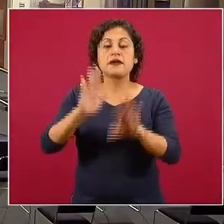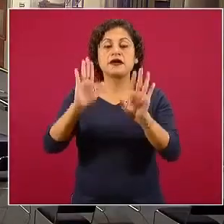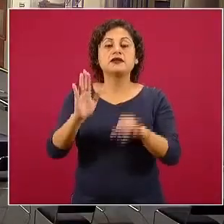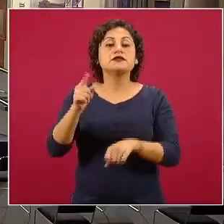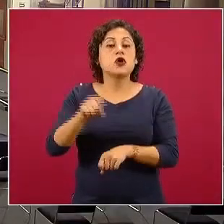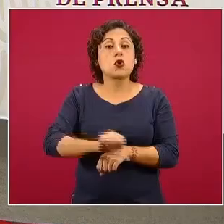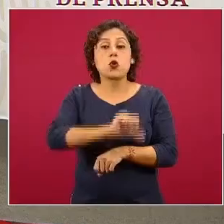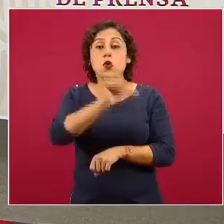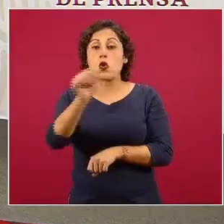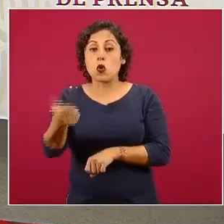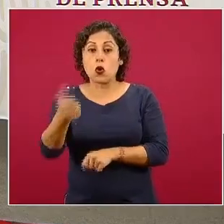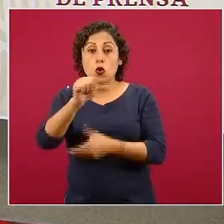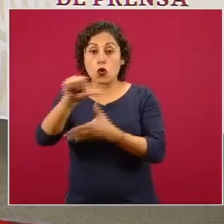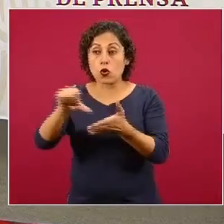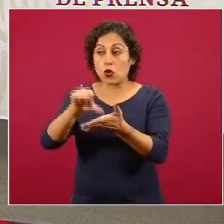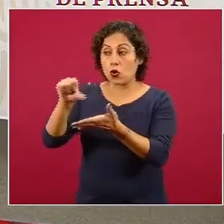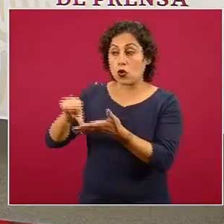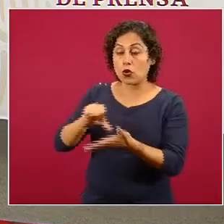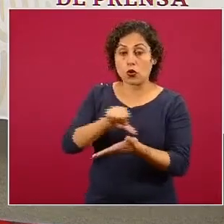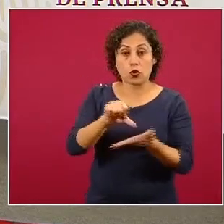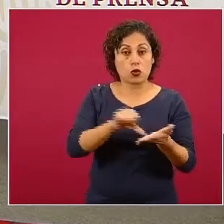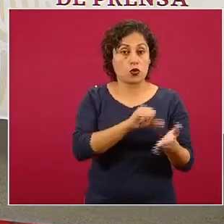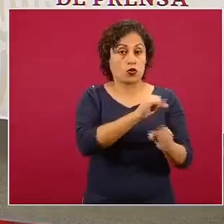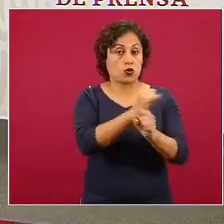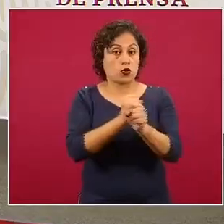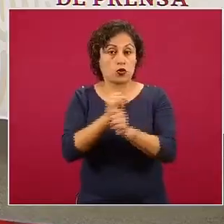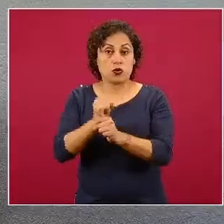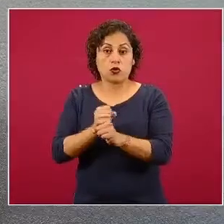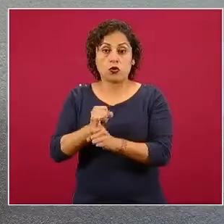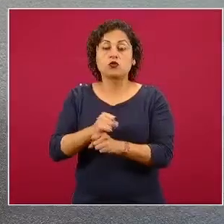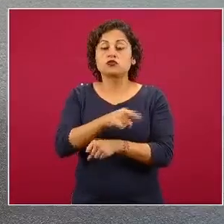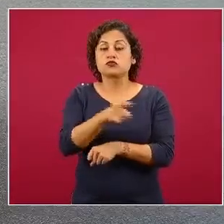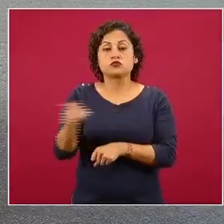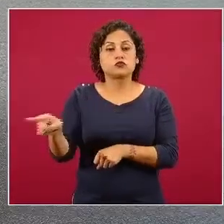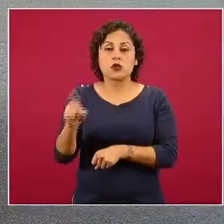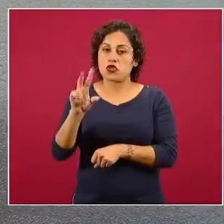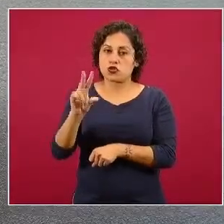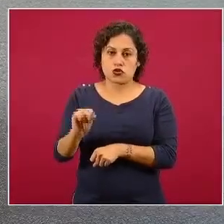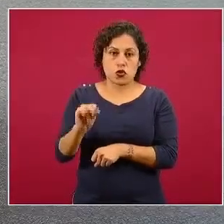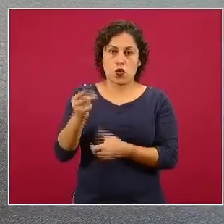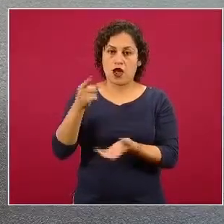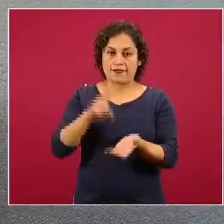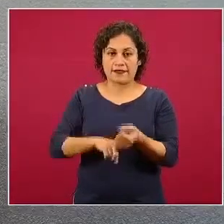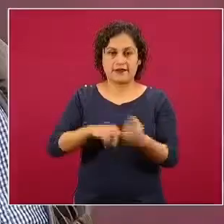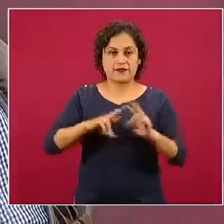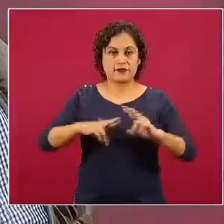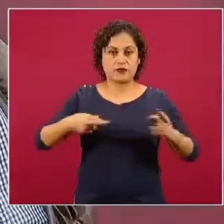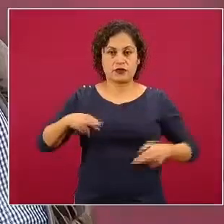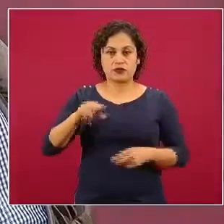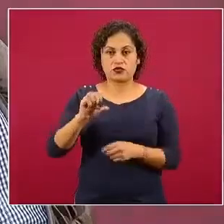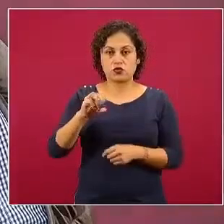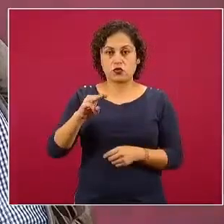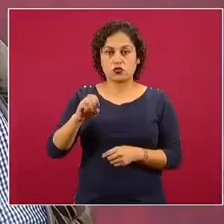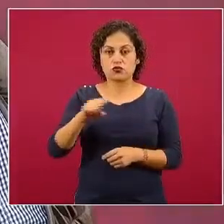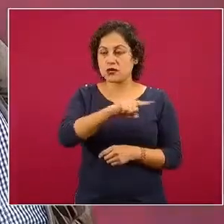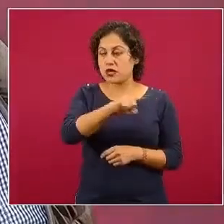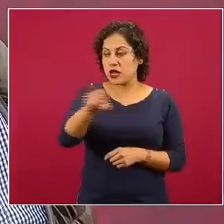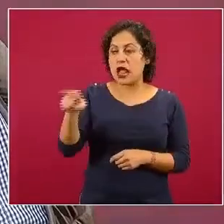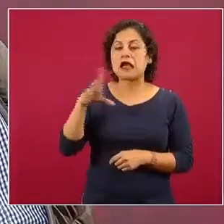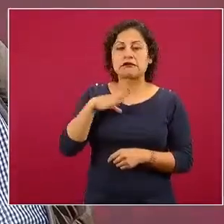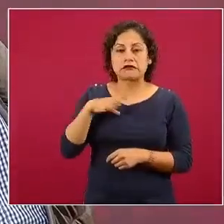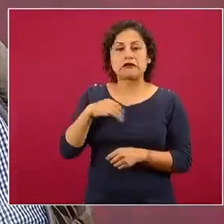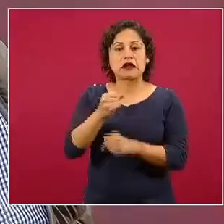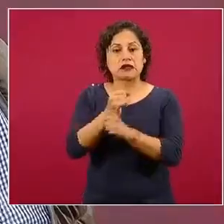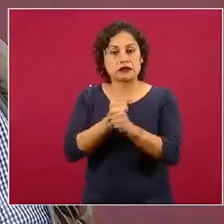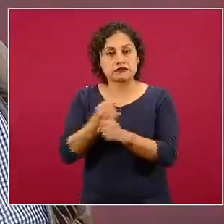otras unidades más allá de estas 475, se clasifican como no USMER y son las que más muestras en su momento han tomado y